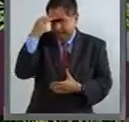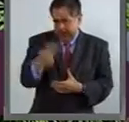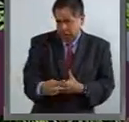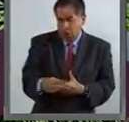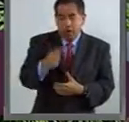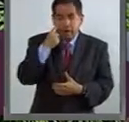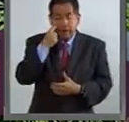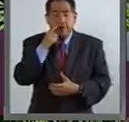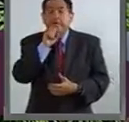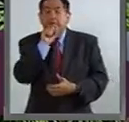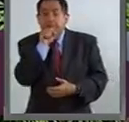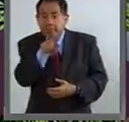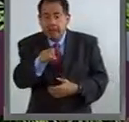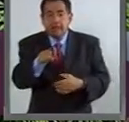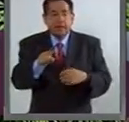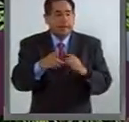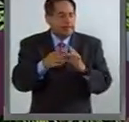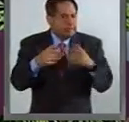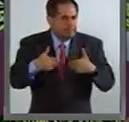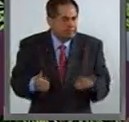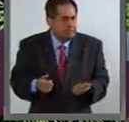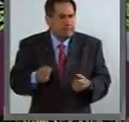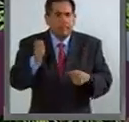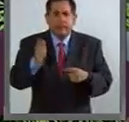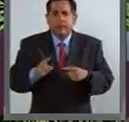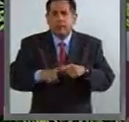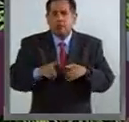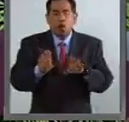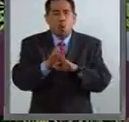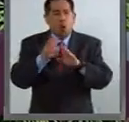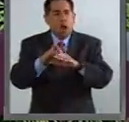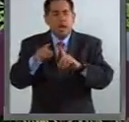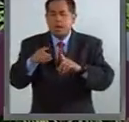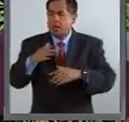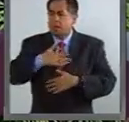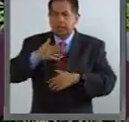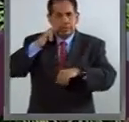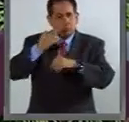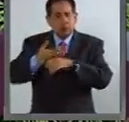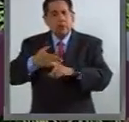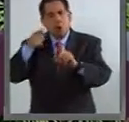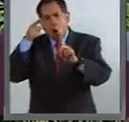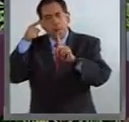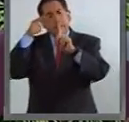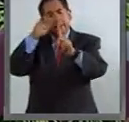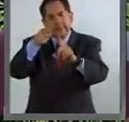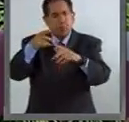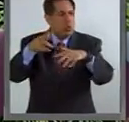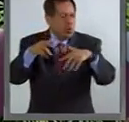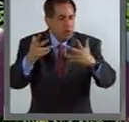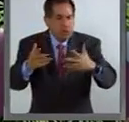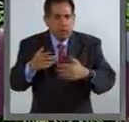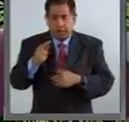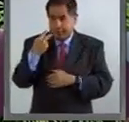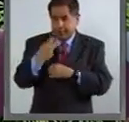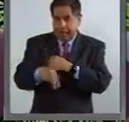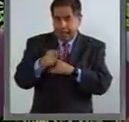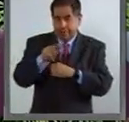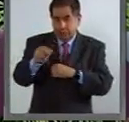que tenemos también que entender cuáles son las misiones y los objetivos que tiene un